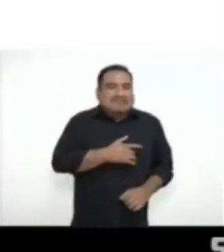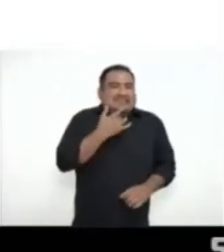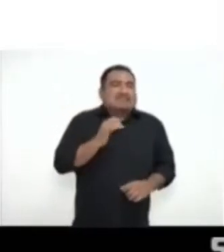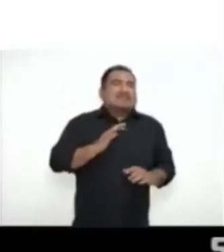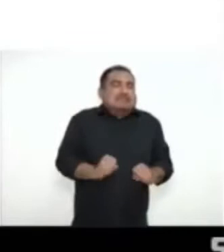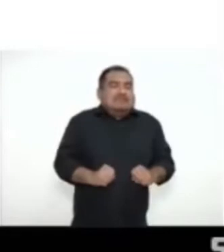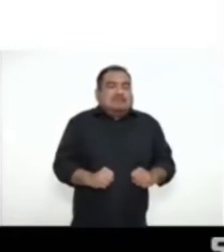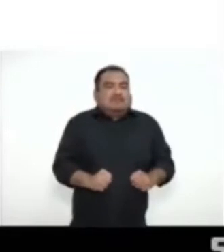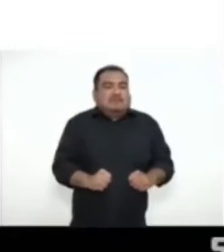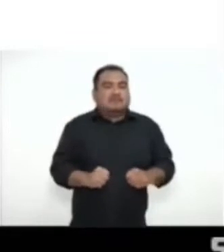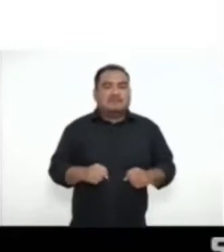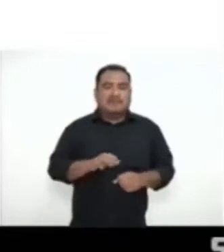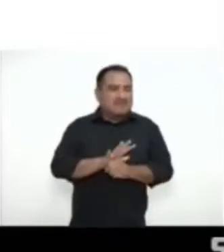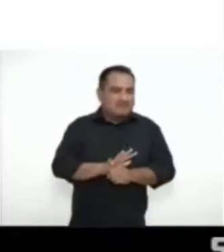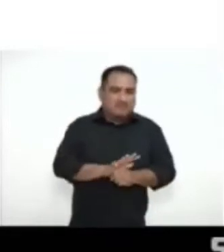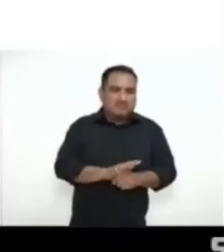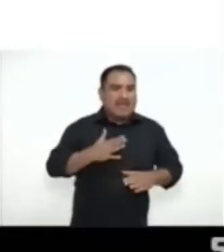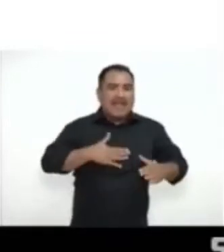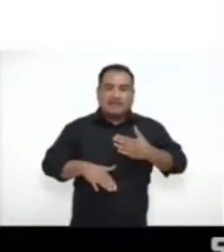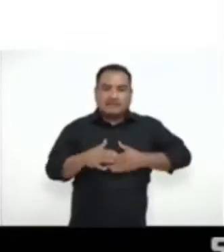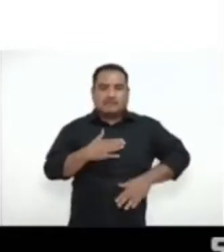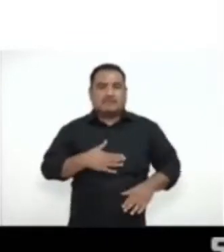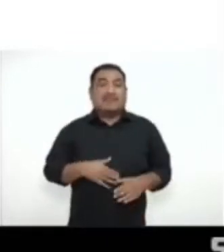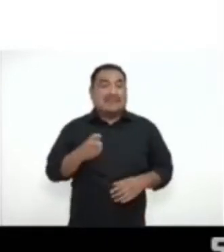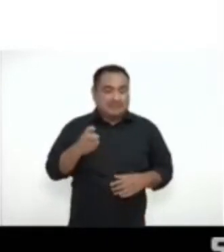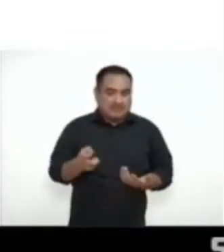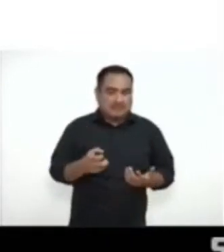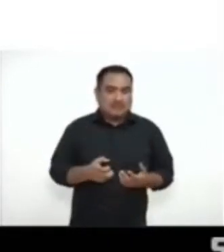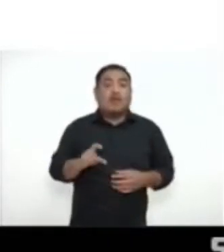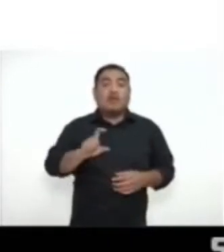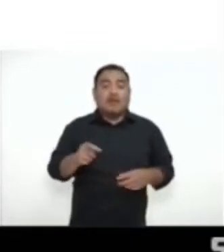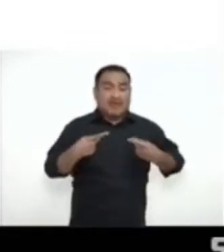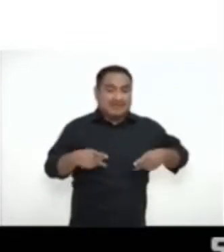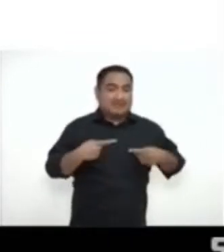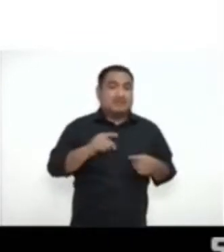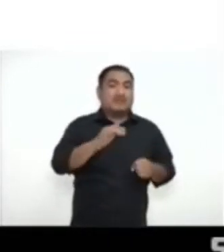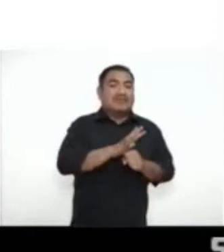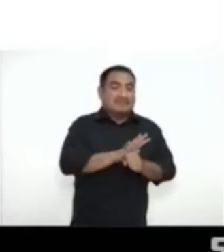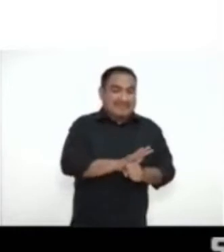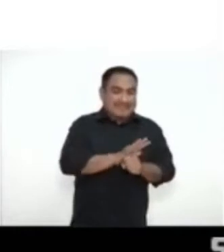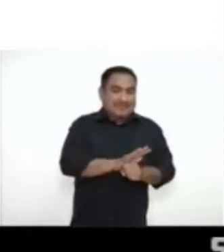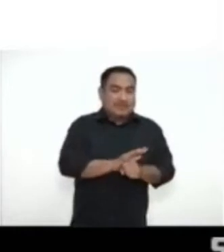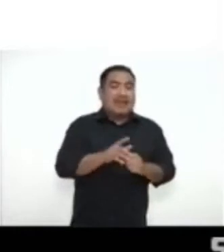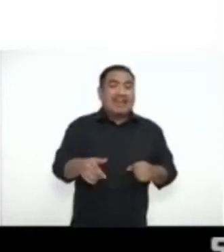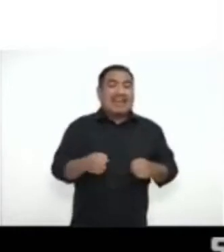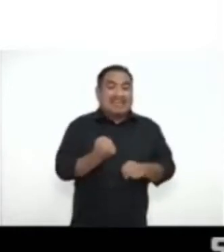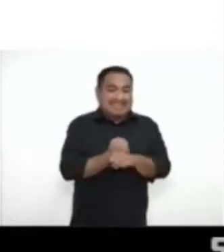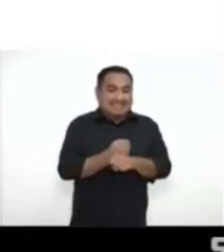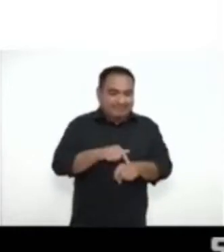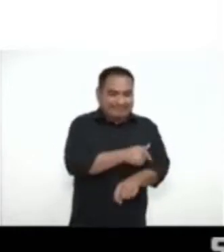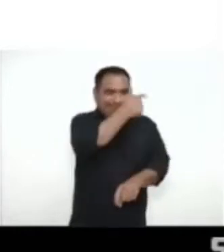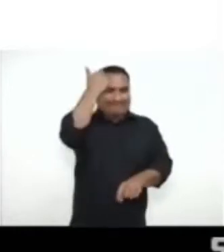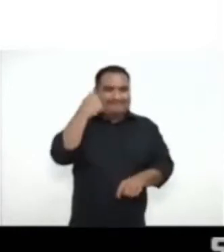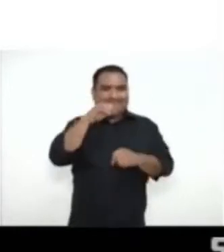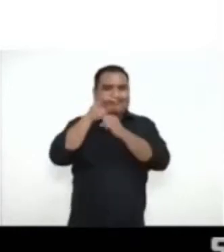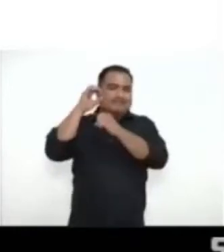toda tensa? ¿Sí? Entonces, si estoy en estrés, toda la sangre se va a ir al cerebro reptiliano, no al córtex.